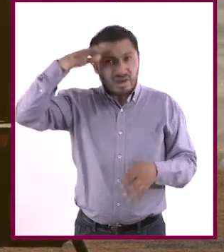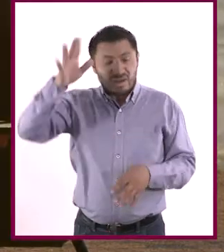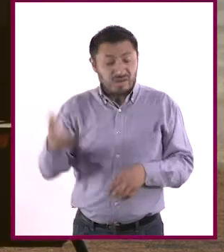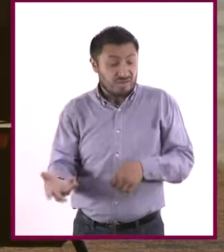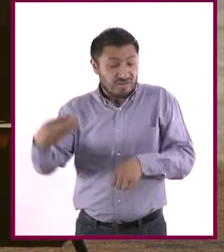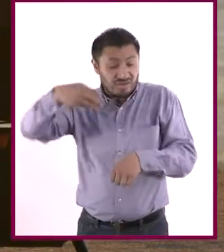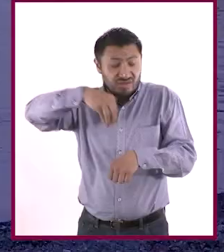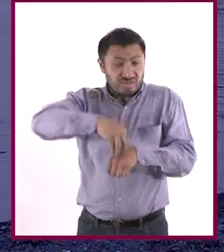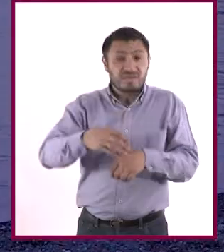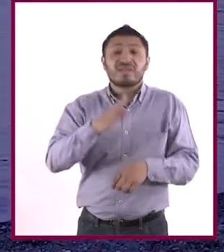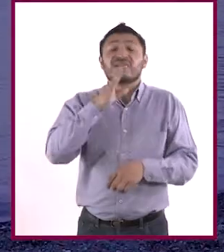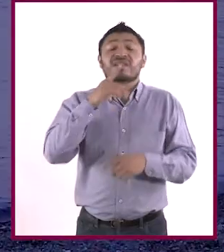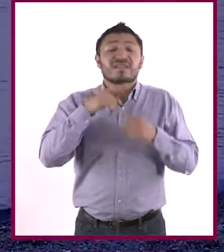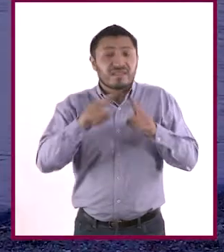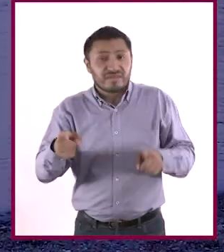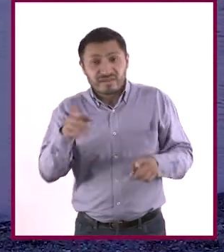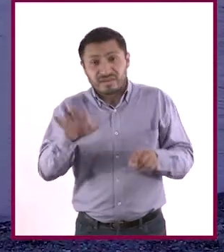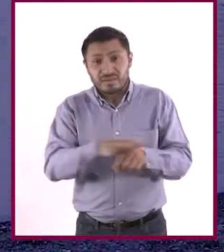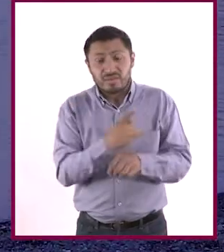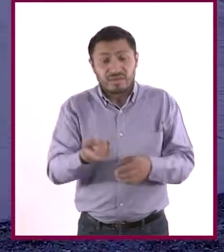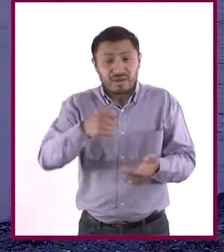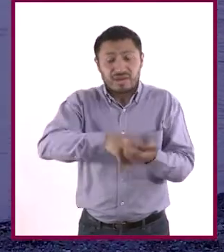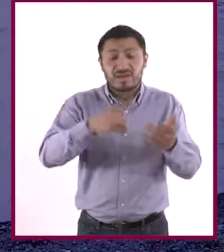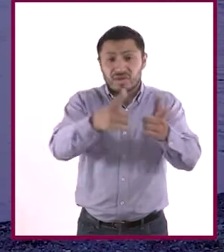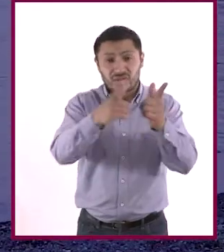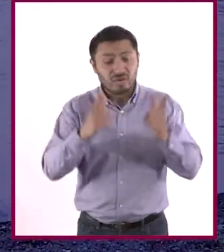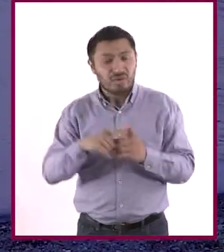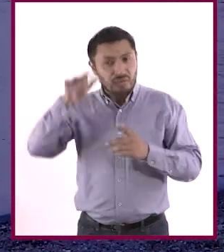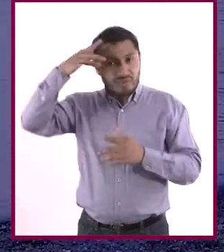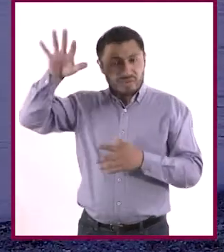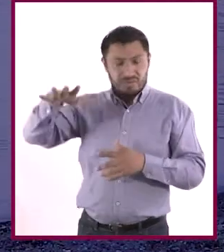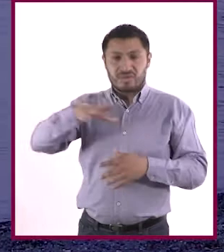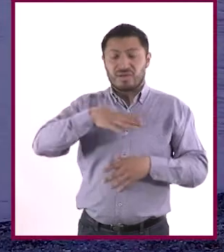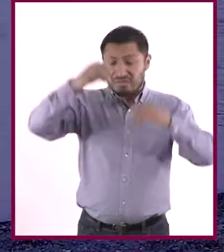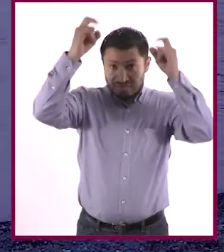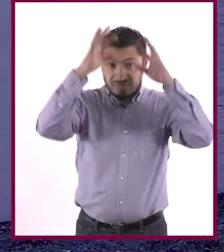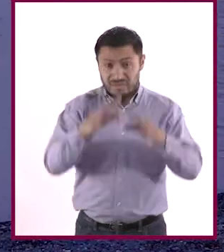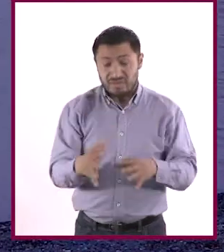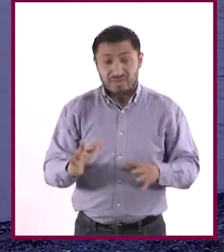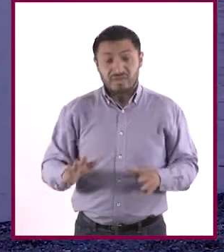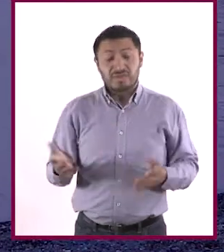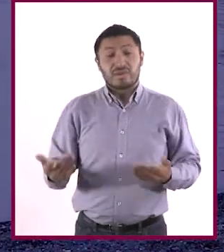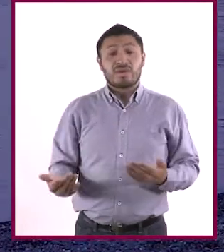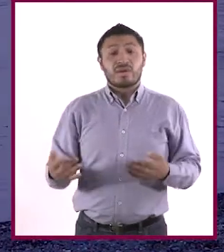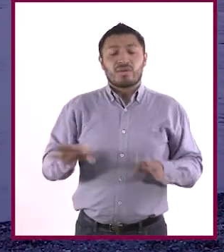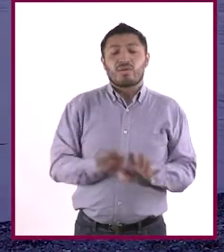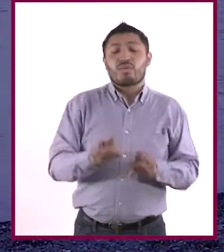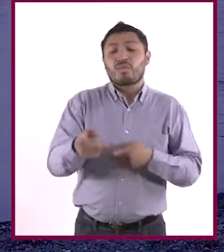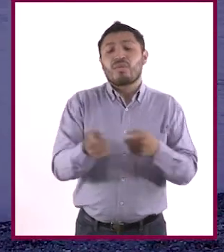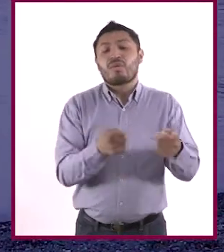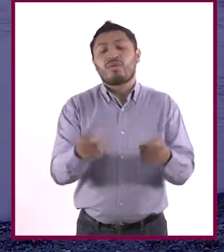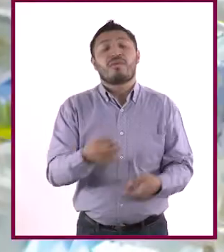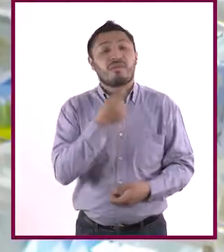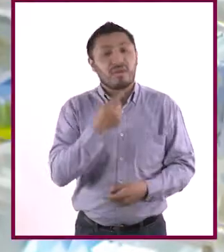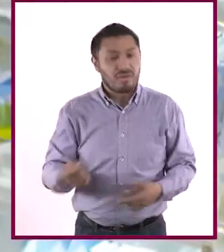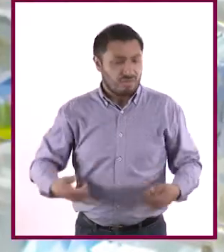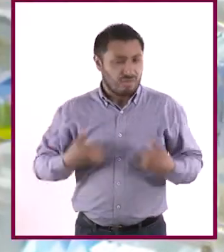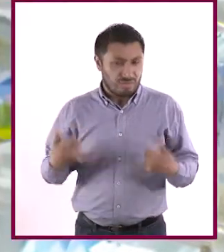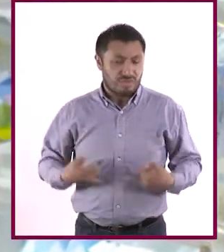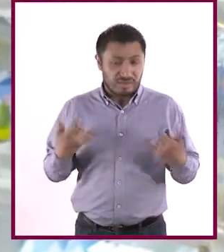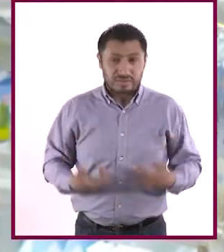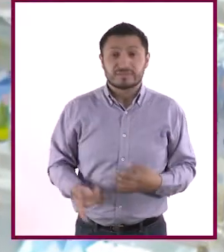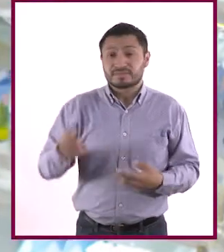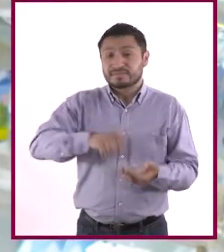a ese grupo de edad, tienen privilegios y ejercen una dominación sobre las generaciones jóvenes. En